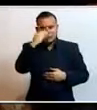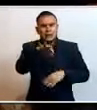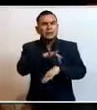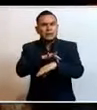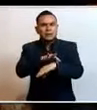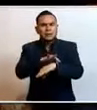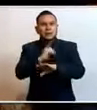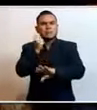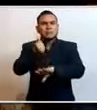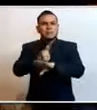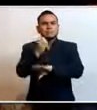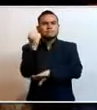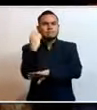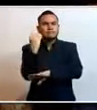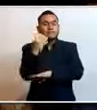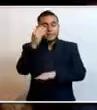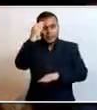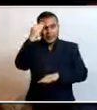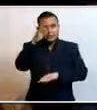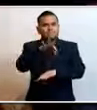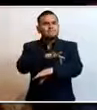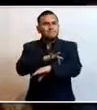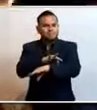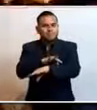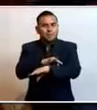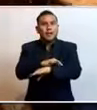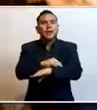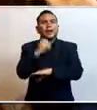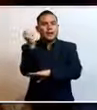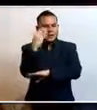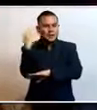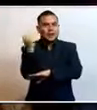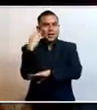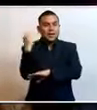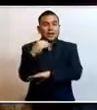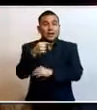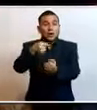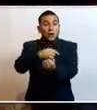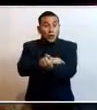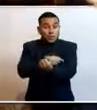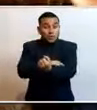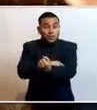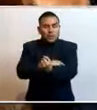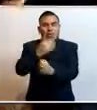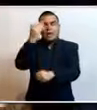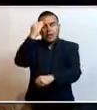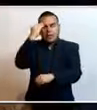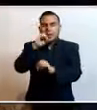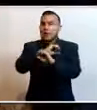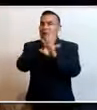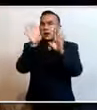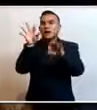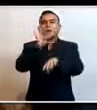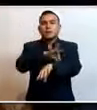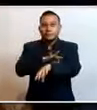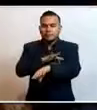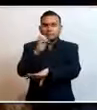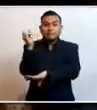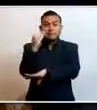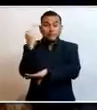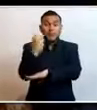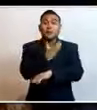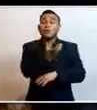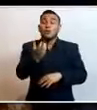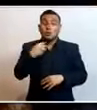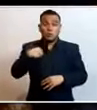emergencia. Los que están enfermos saben que estamos en emergencia. Los que están en los hospitales casi colapsados saben que estamos en emergencia. Nuestros médicos,